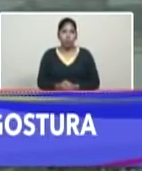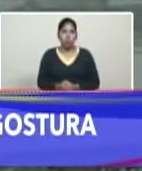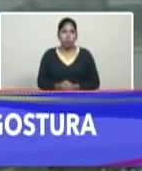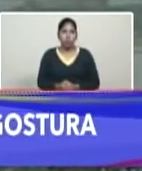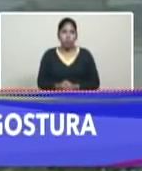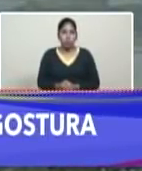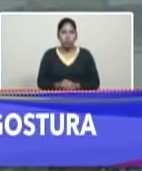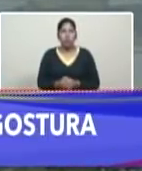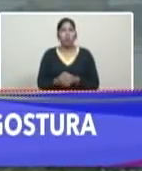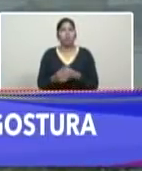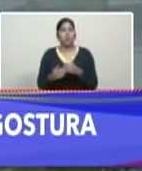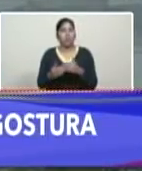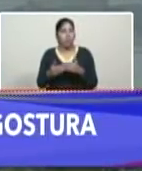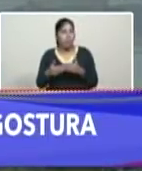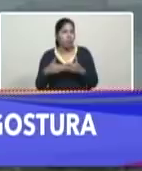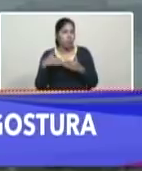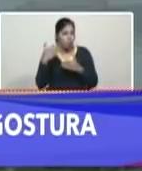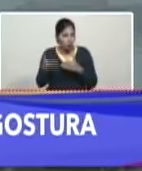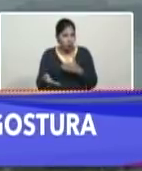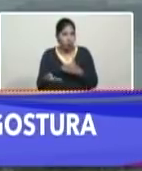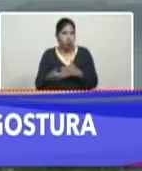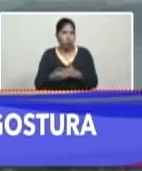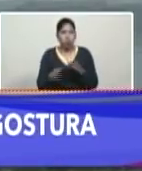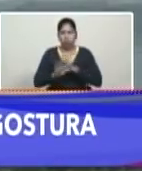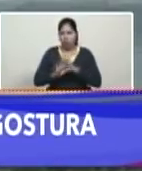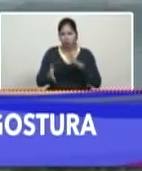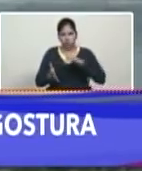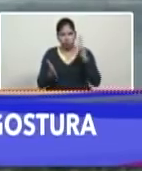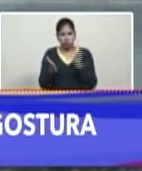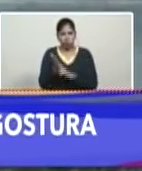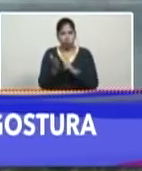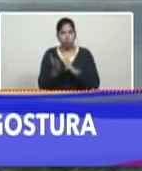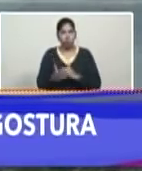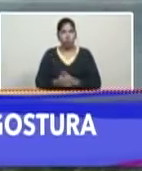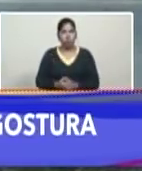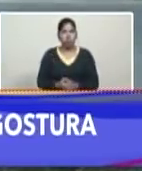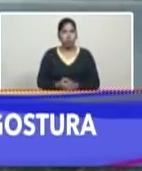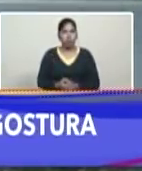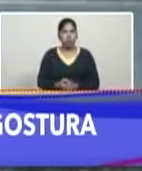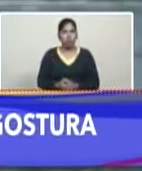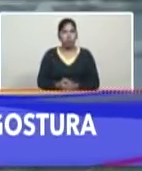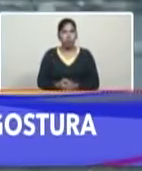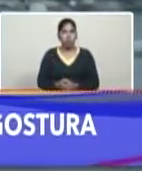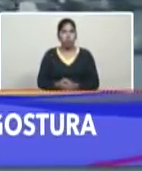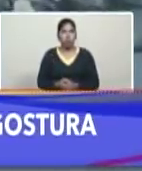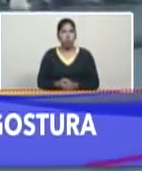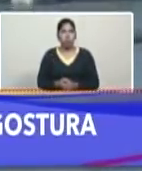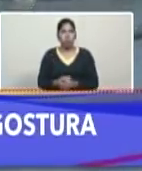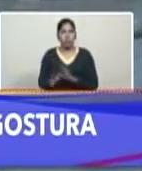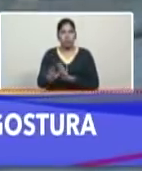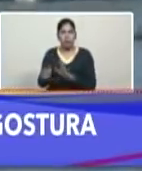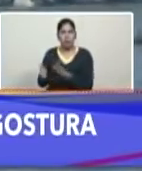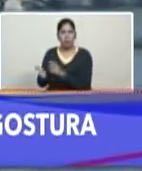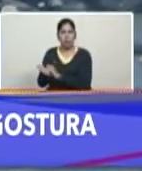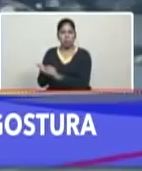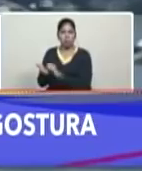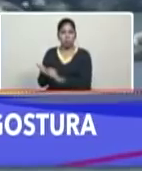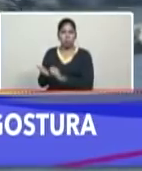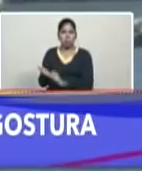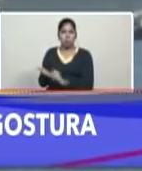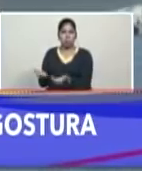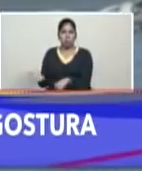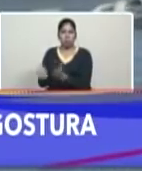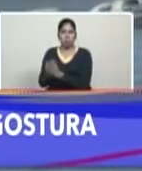Y como después de aprobada, no se quedó en letra muerta,